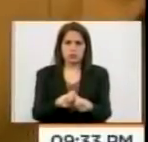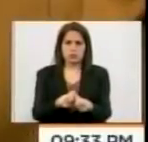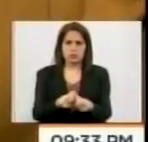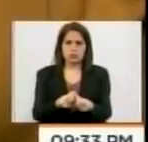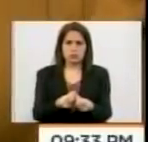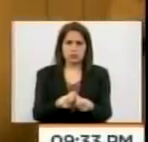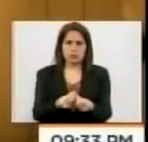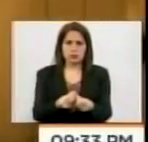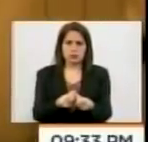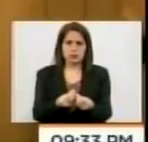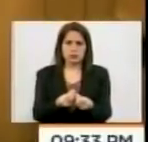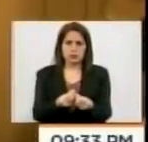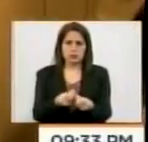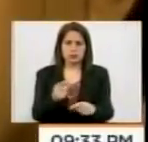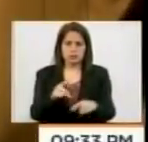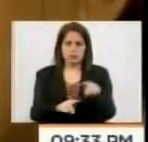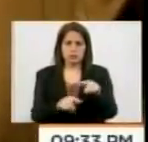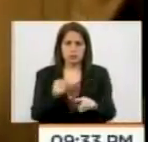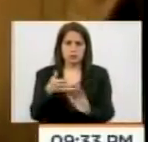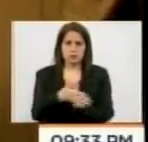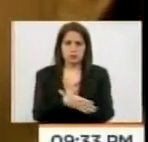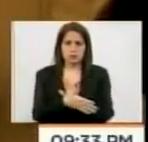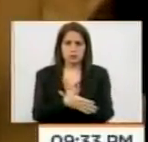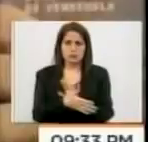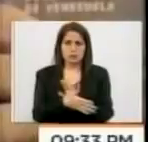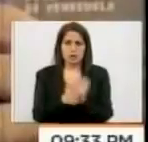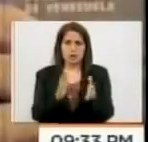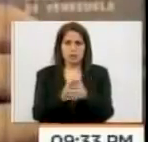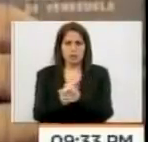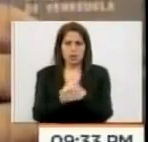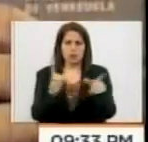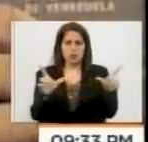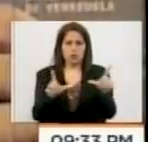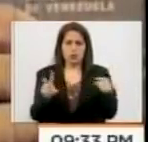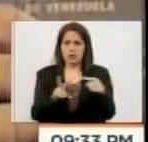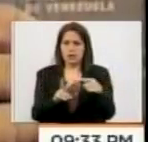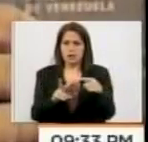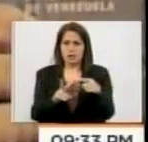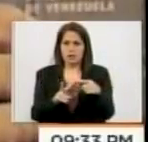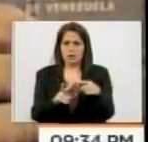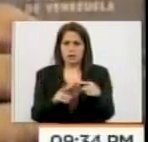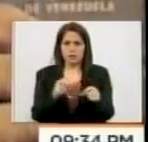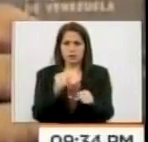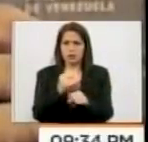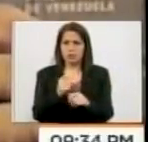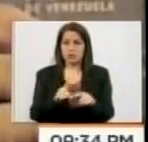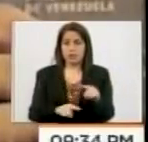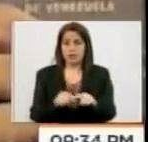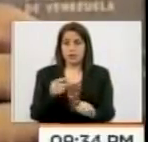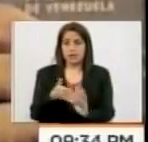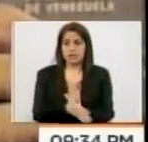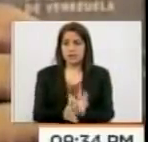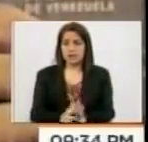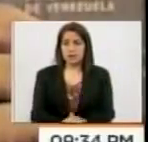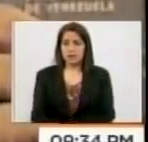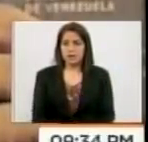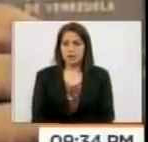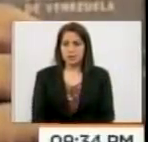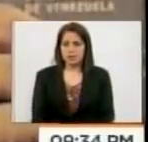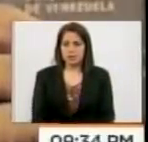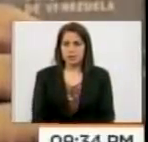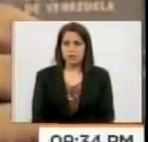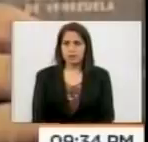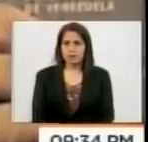de los camaradas que están acá, del Canal 8, de NTV y de aquellos que nos están viendo y siguiendo, porque cualquier